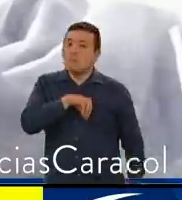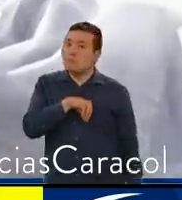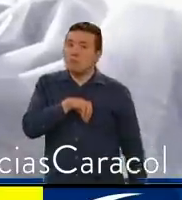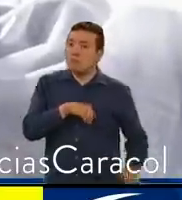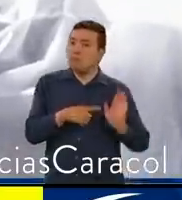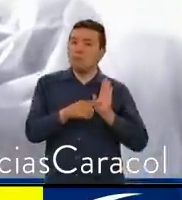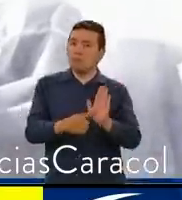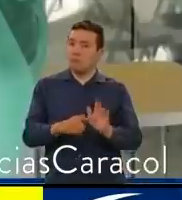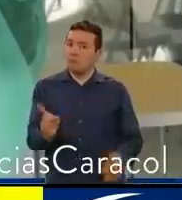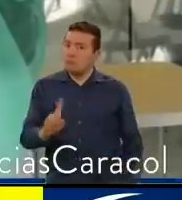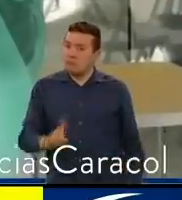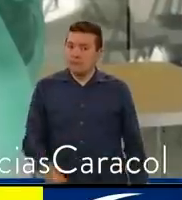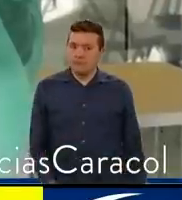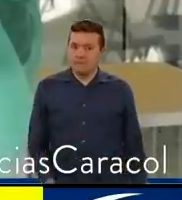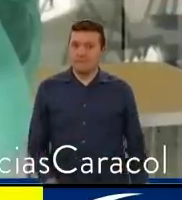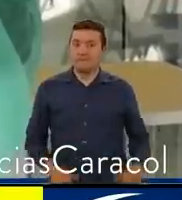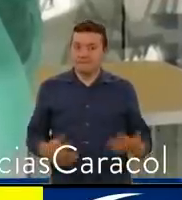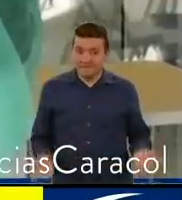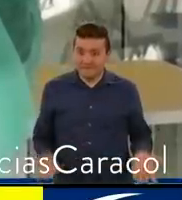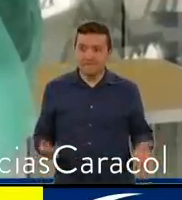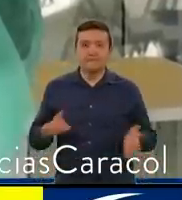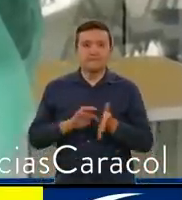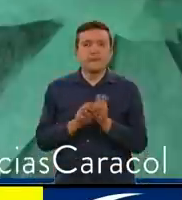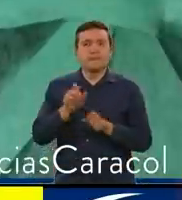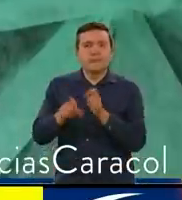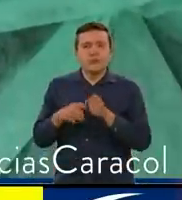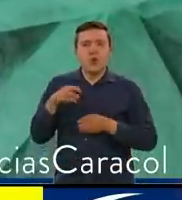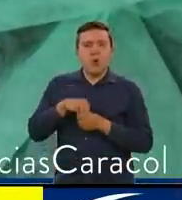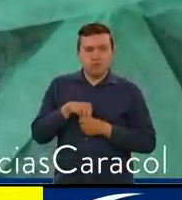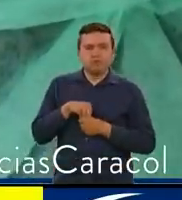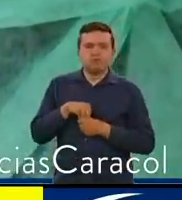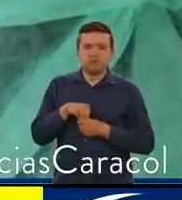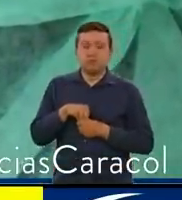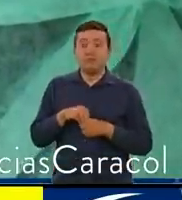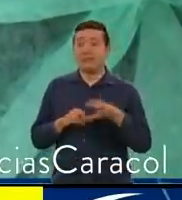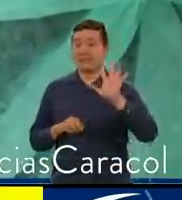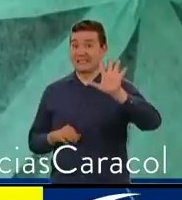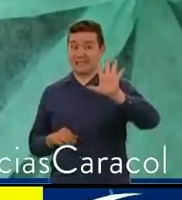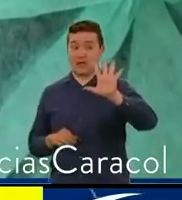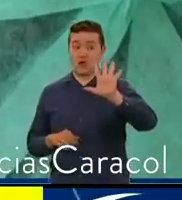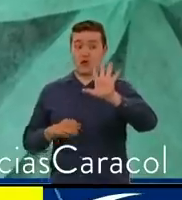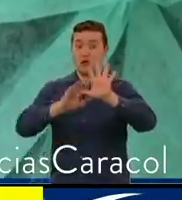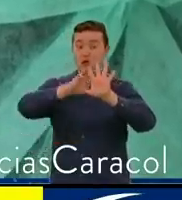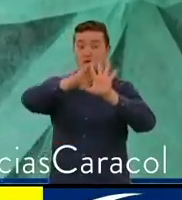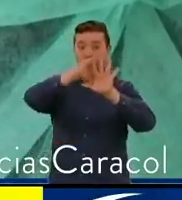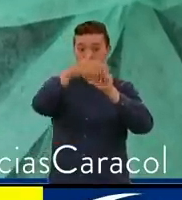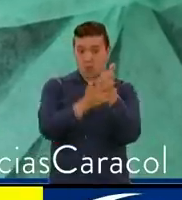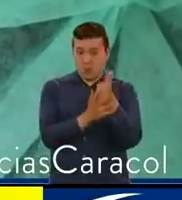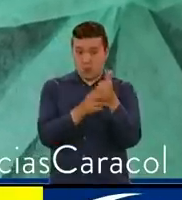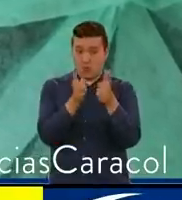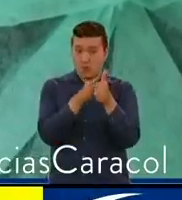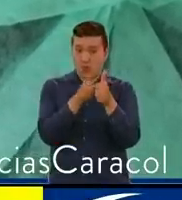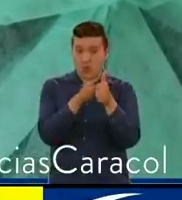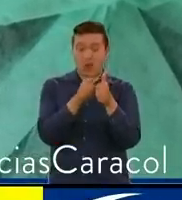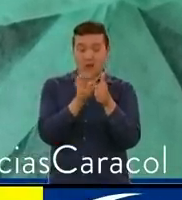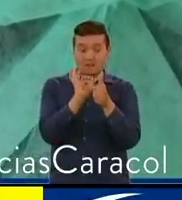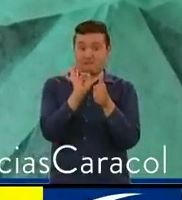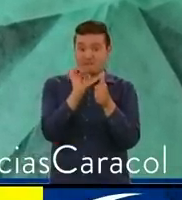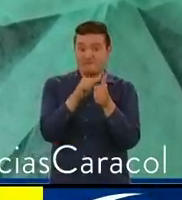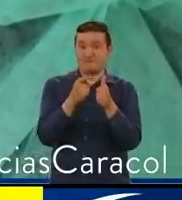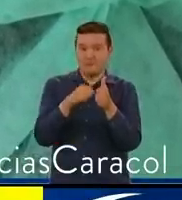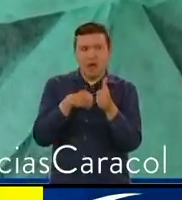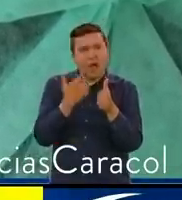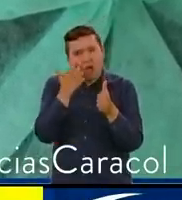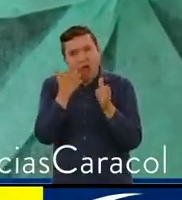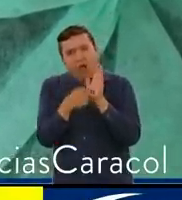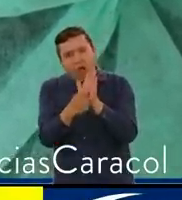va dirigida a los que tienen síntomas, que es 1 de cada 5. Pero nos queda desprotegidos 4 de cada 5. Entonces,